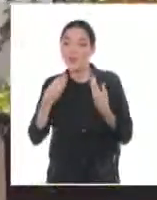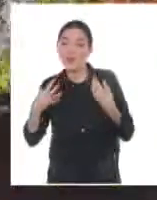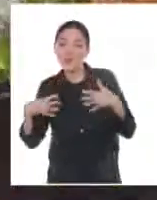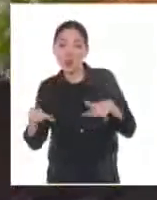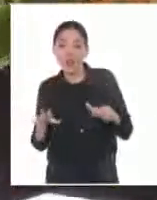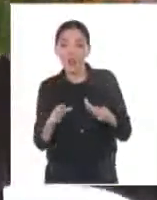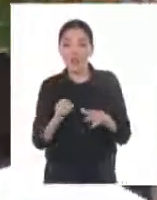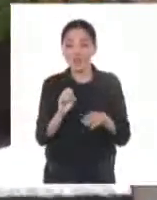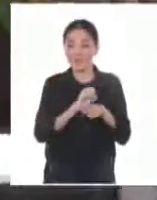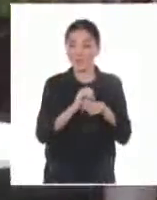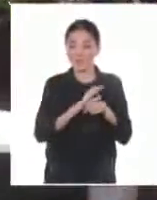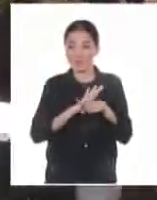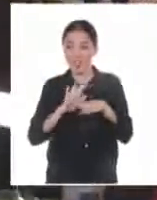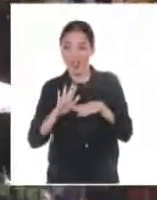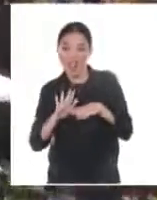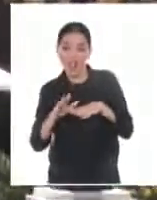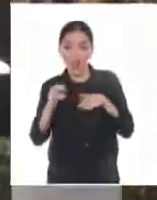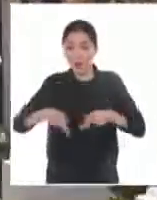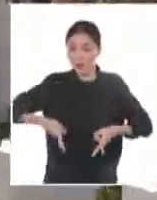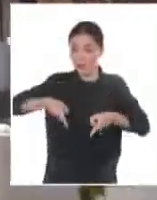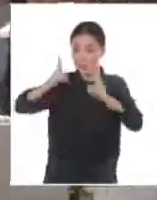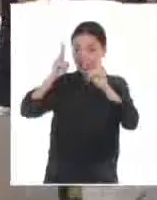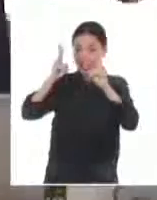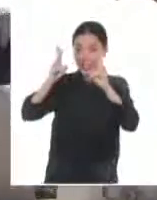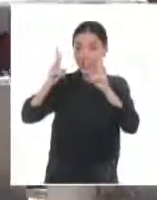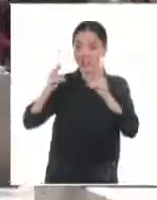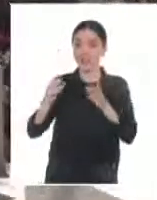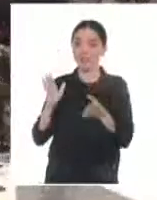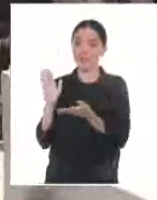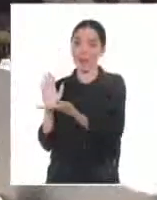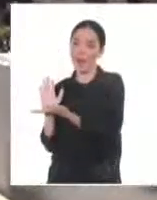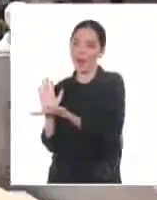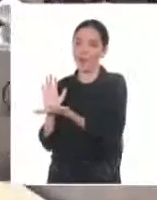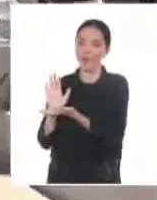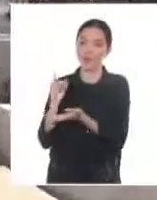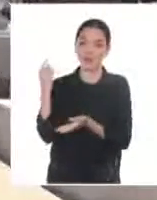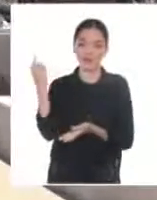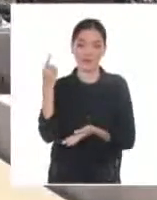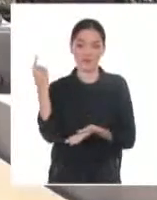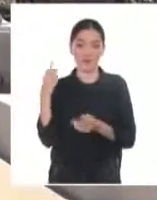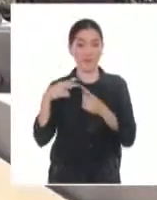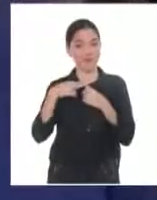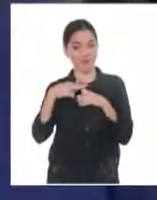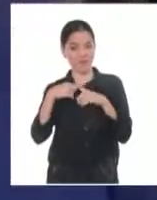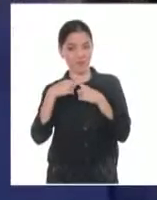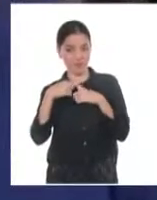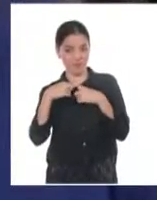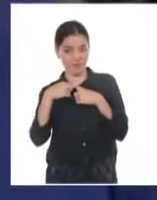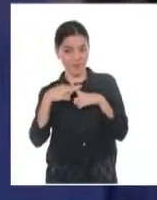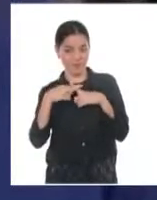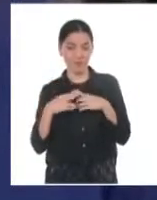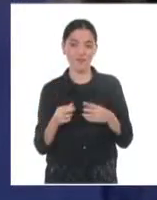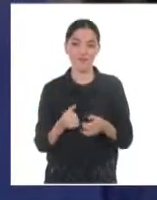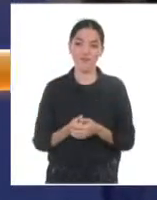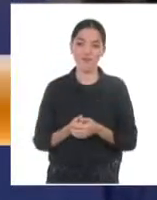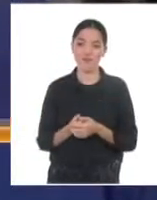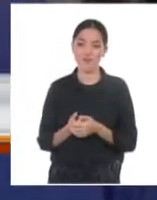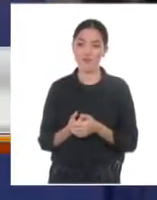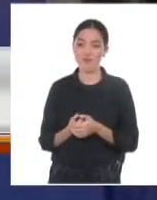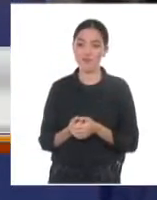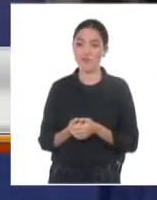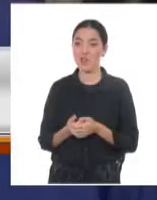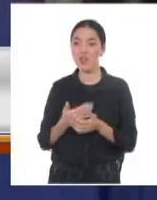al Premio Nacional de Restauración. Un edificio emblemático, no solamente para la ciudad, sino para